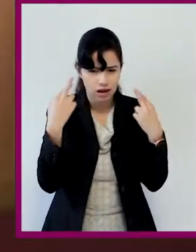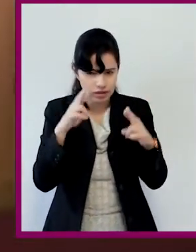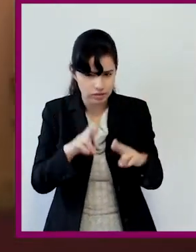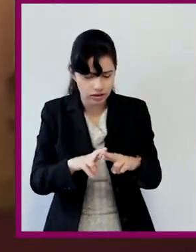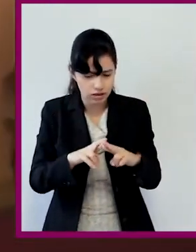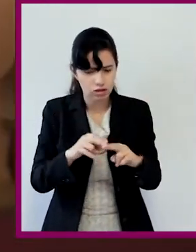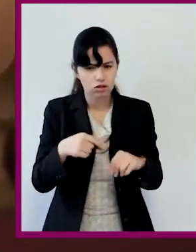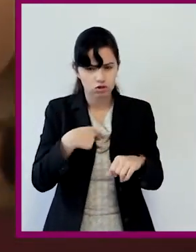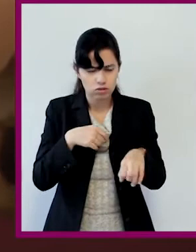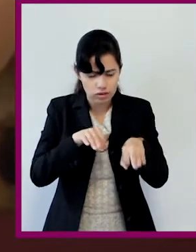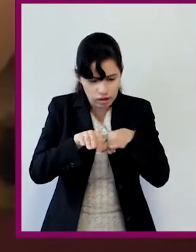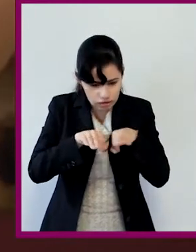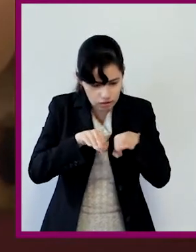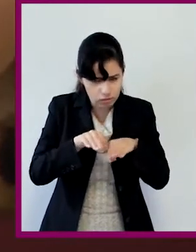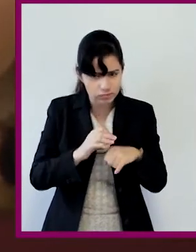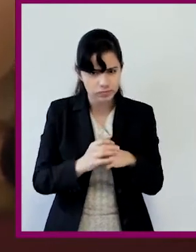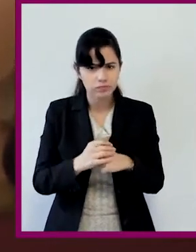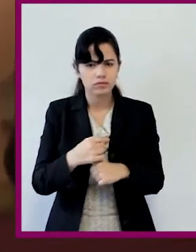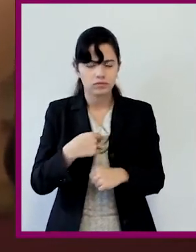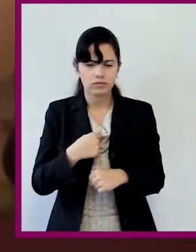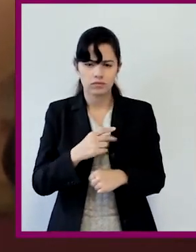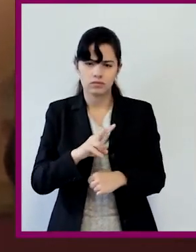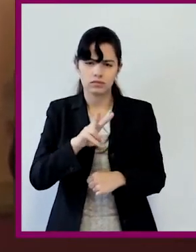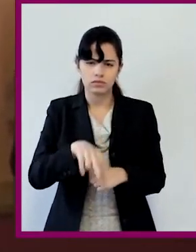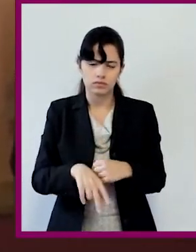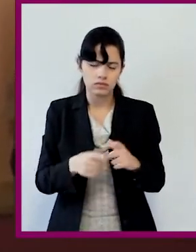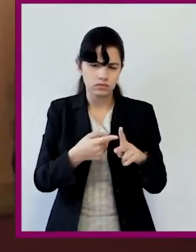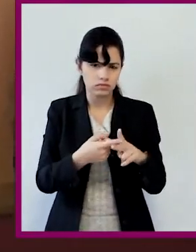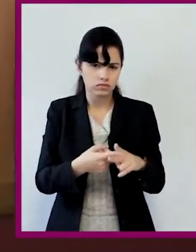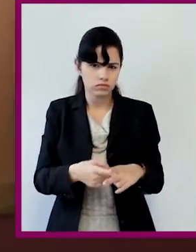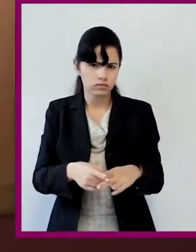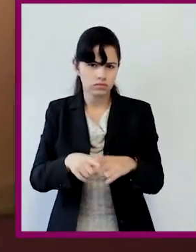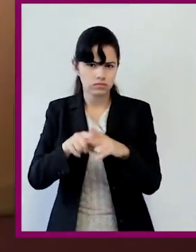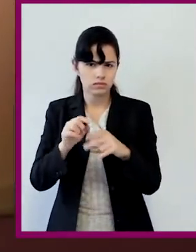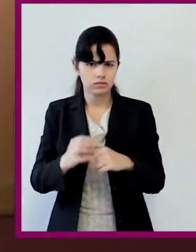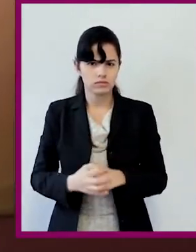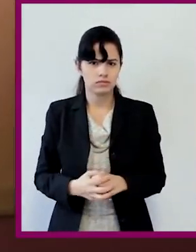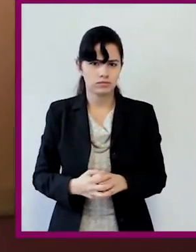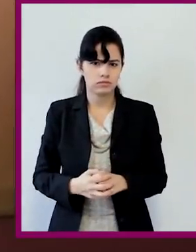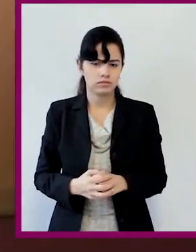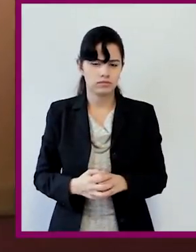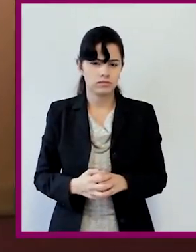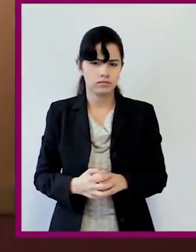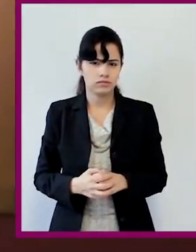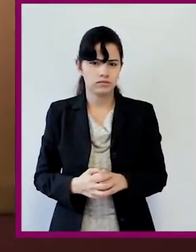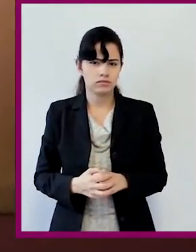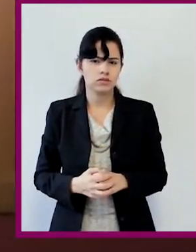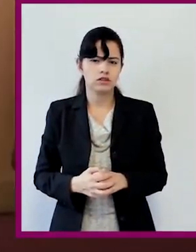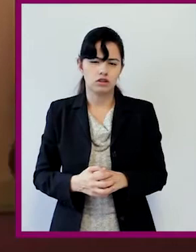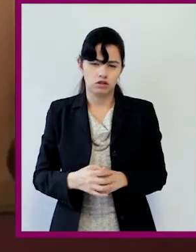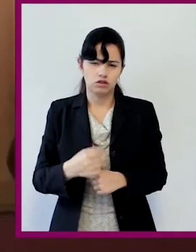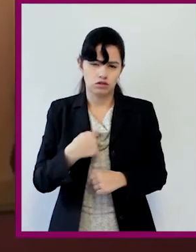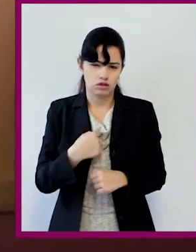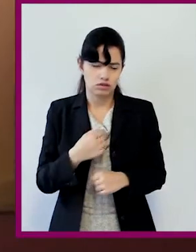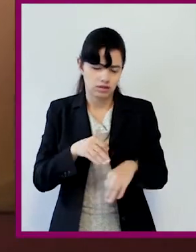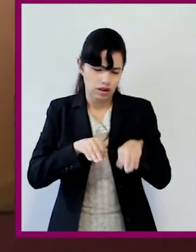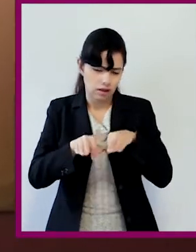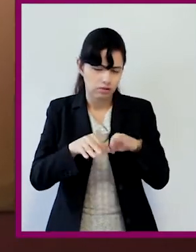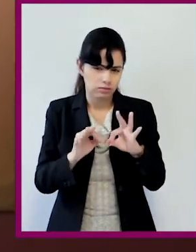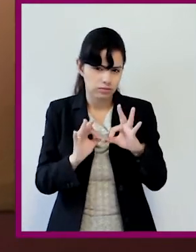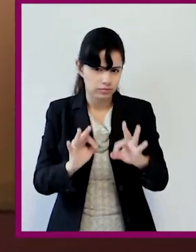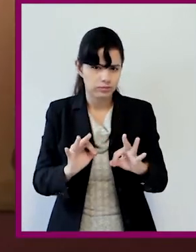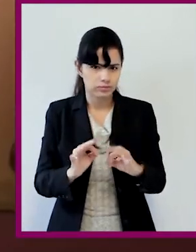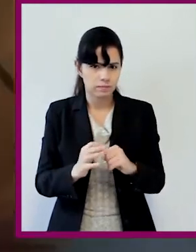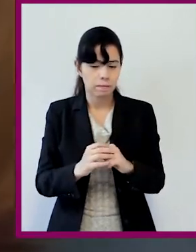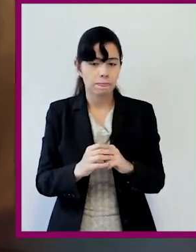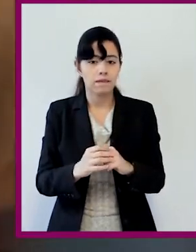donde realmente como que empecé a tener algo mucho más formal. Desde la parte que yo